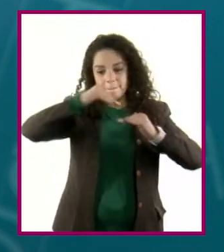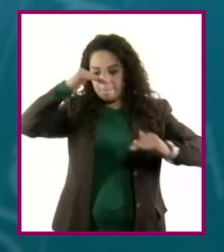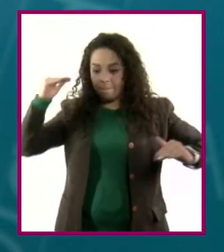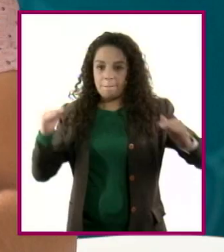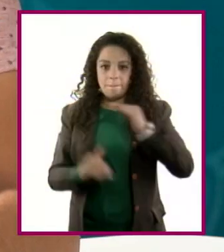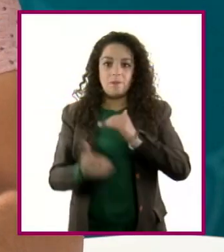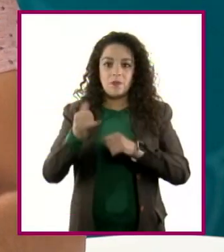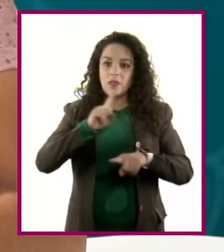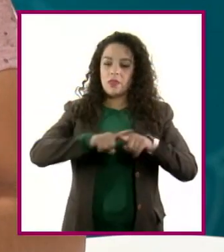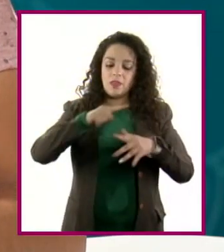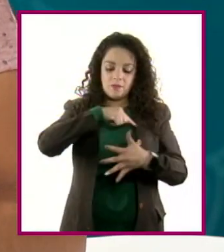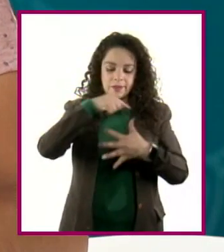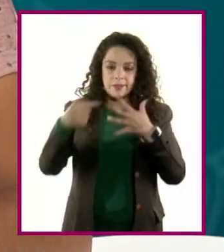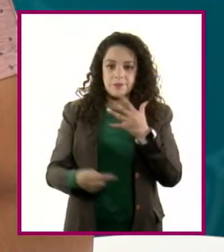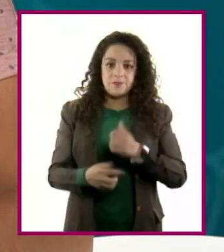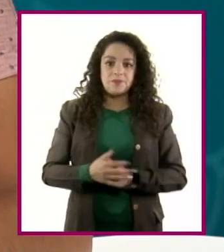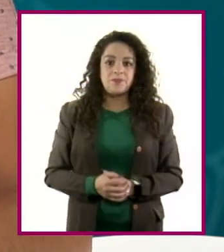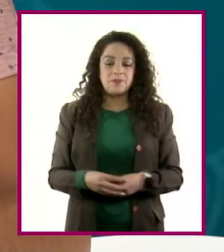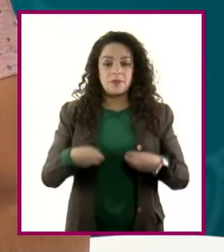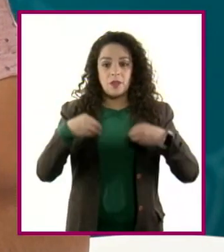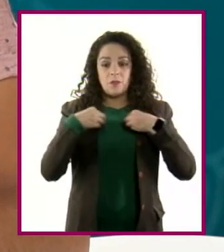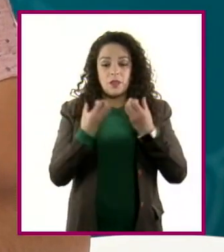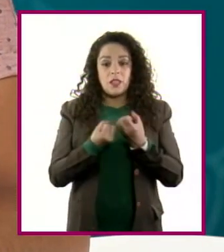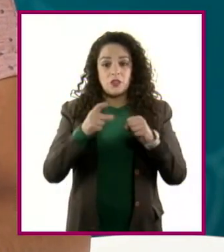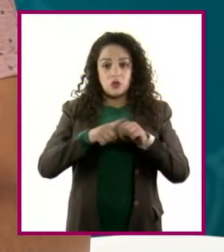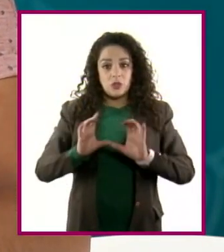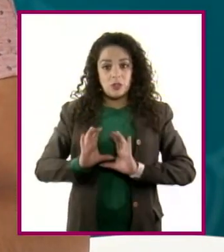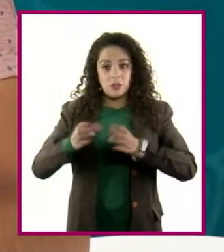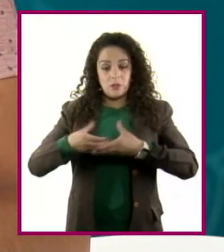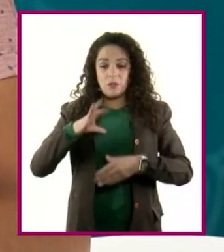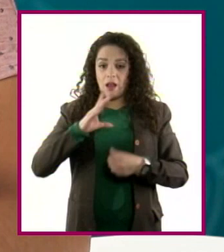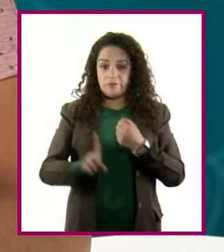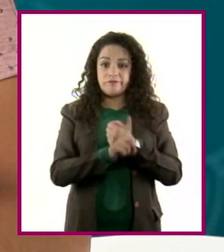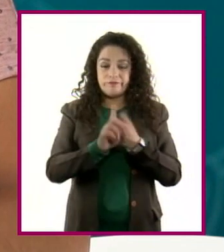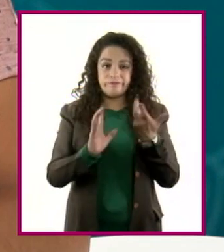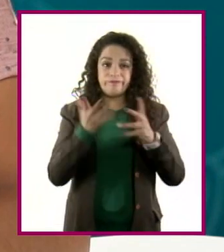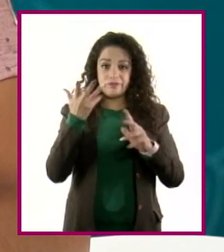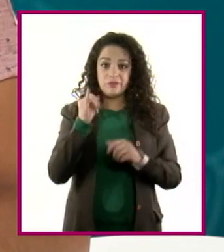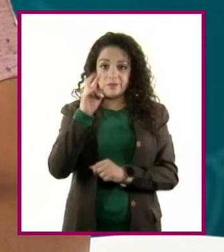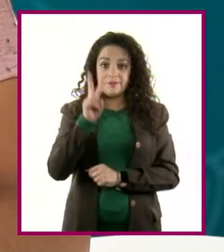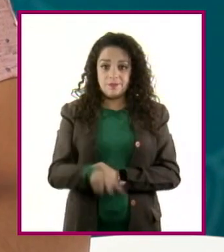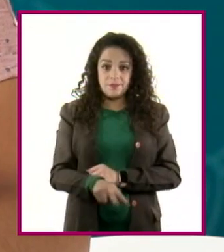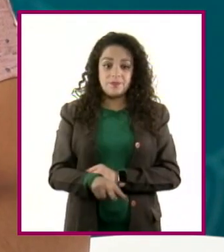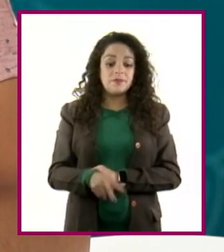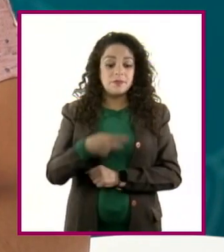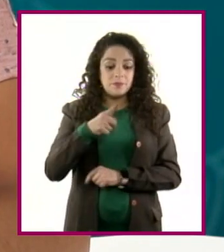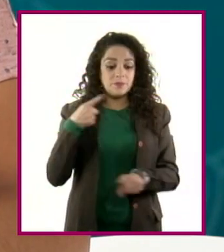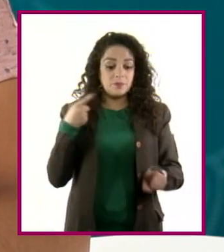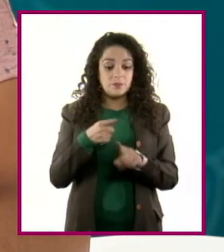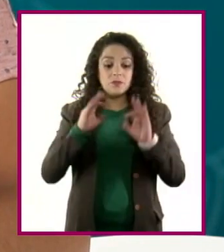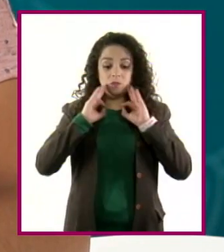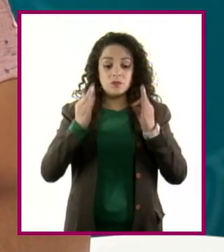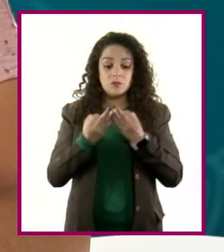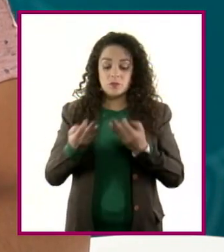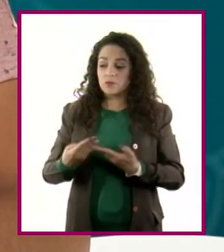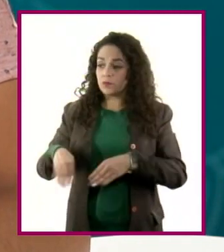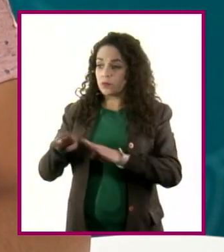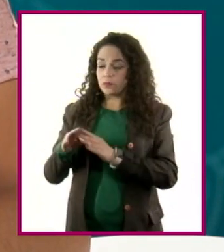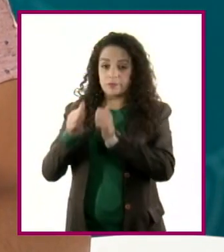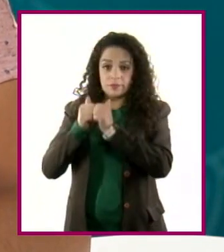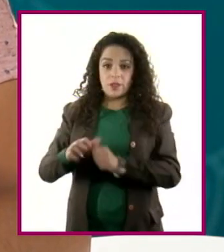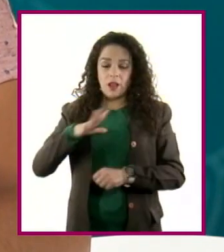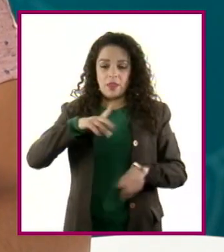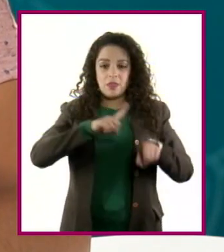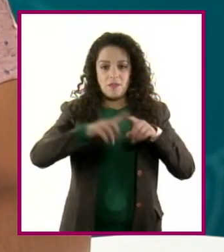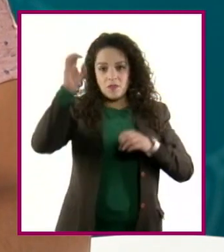aspectos. La vida social y comunitaria sufrió alteraciones sin precedentes. Por su parte, las medidas de confinamiento generaron diversas opiniones